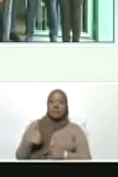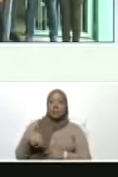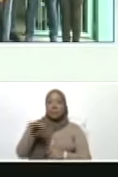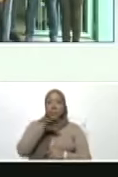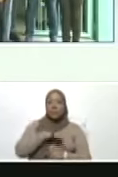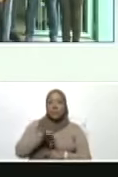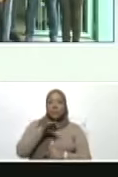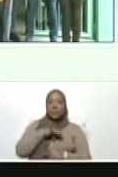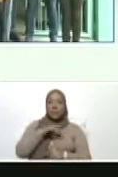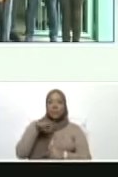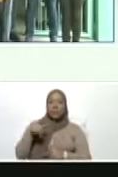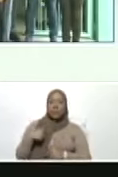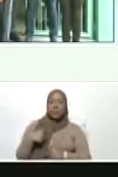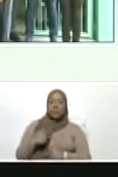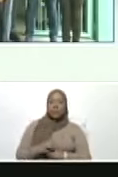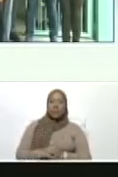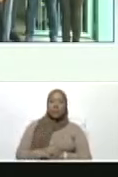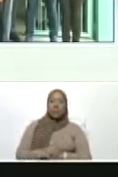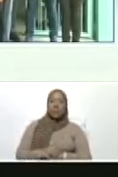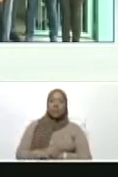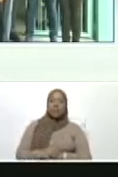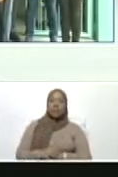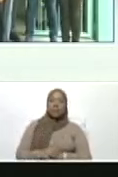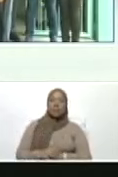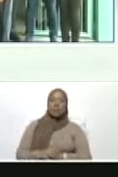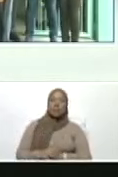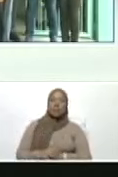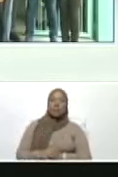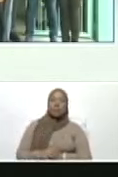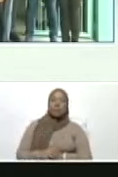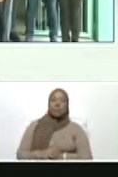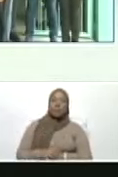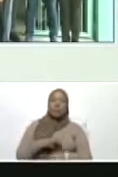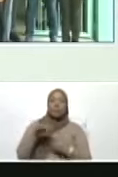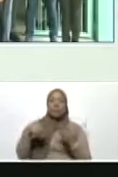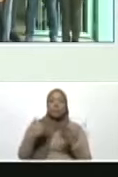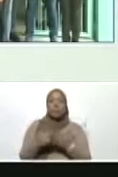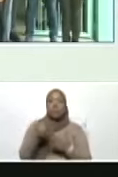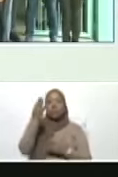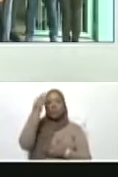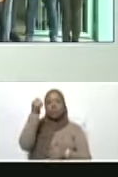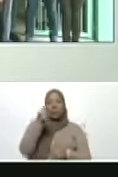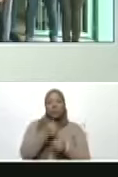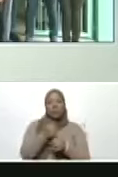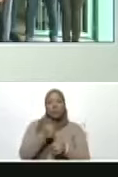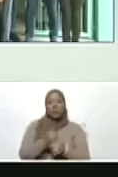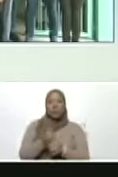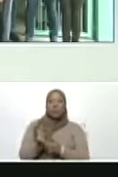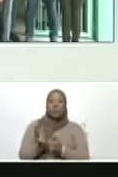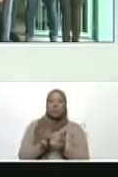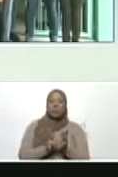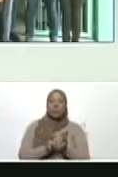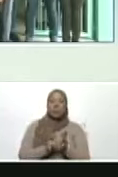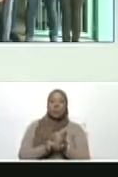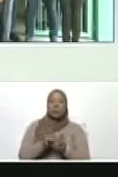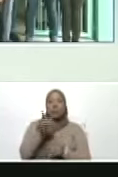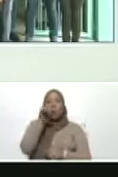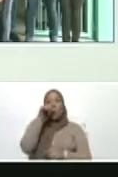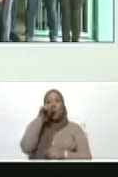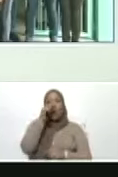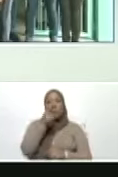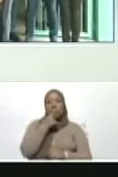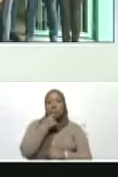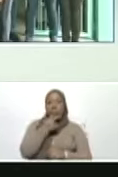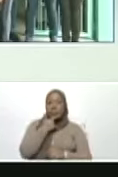elevo una oración por su descanso eterno y que Dios lo tenga en su gloria, ese hombre